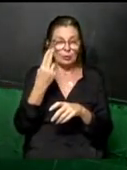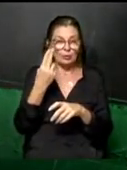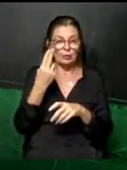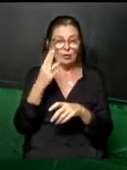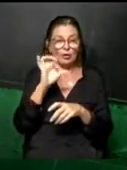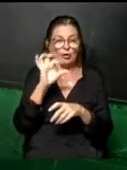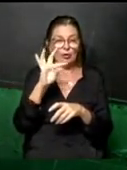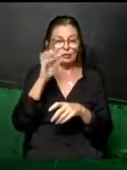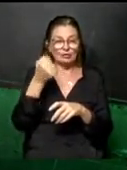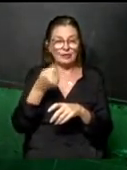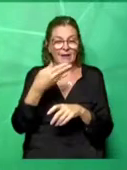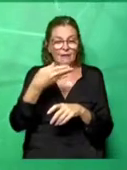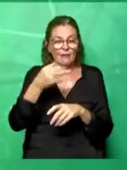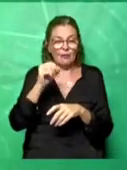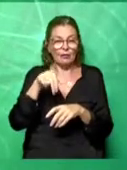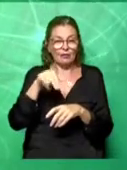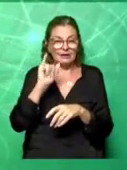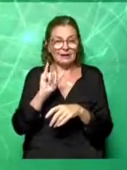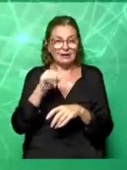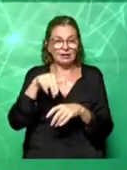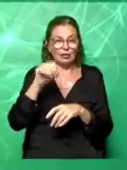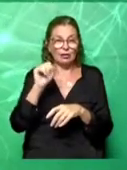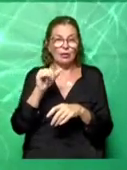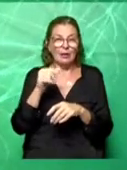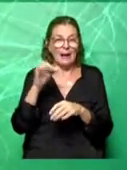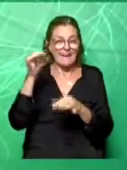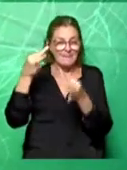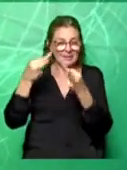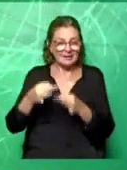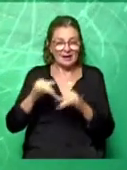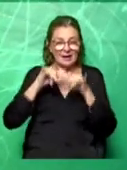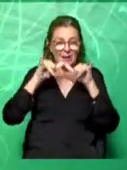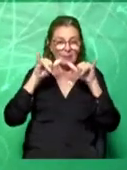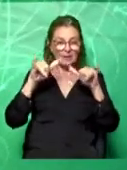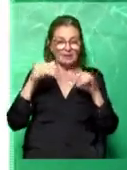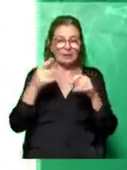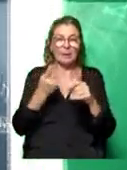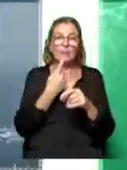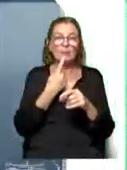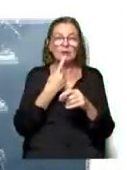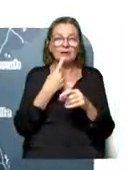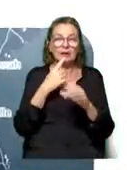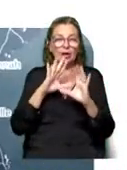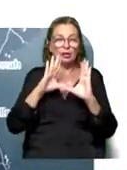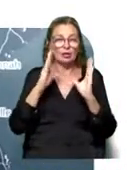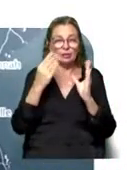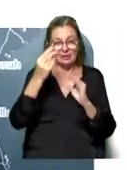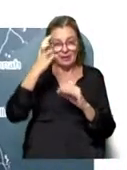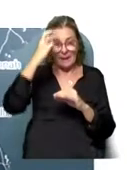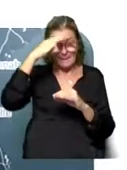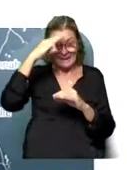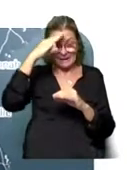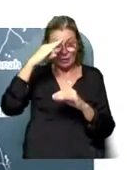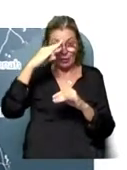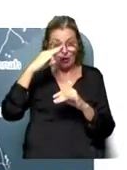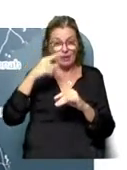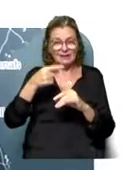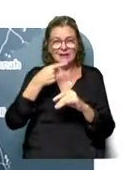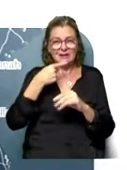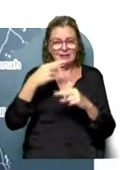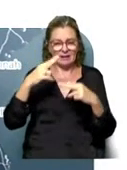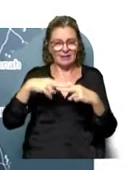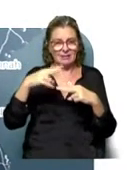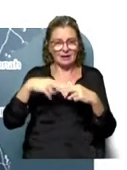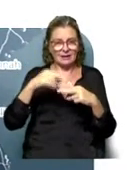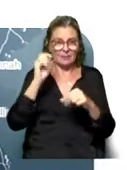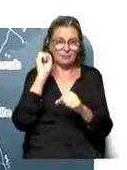Costa Bonino, especializado en campañas políticas de todo el mundo, aseguró que desde México partieron las interacciones en redes sociales